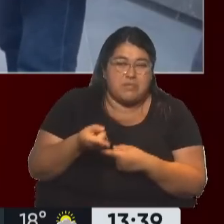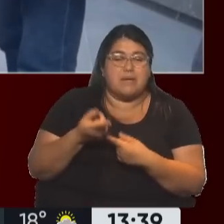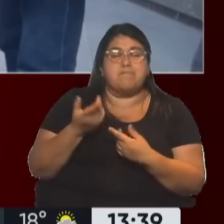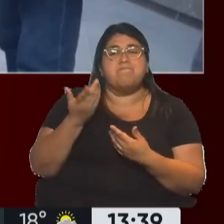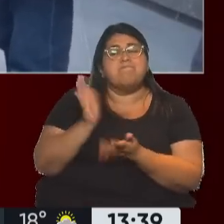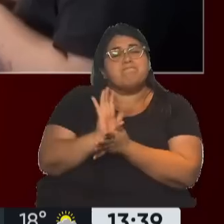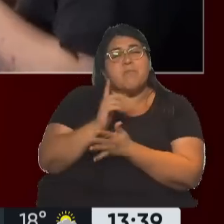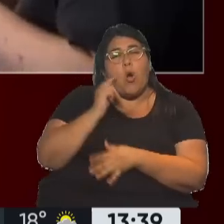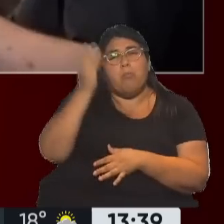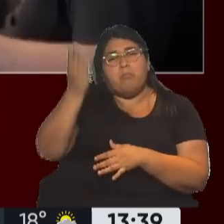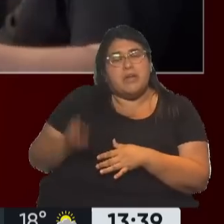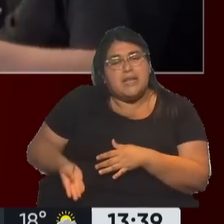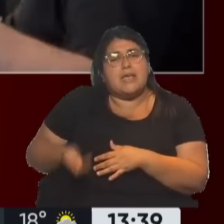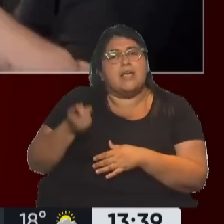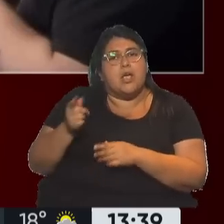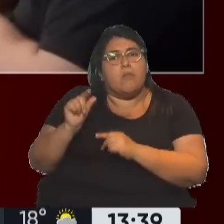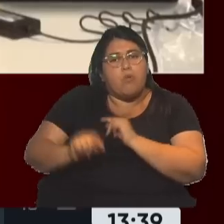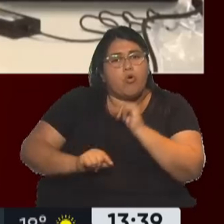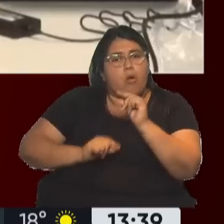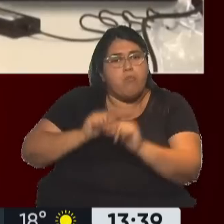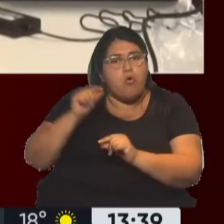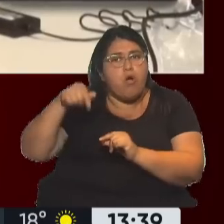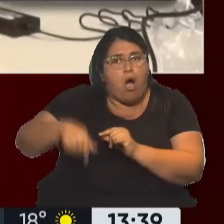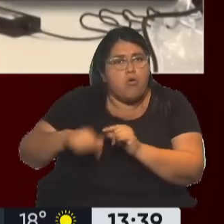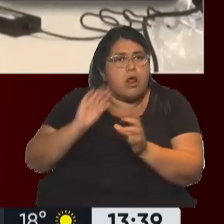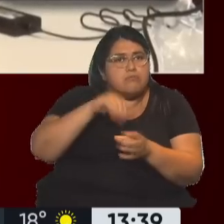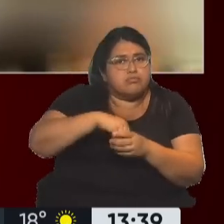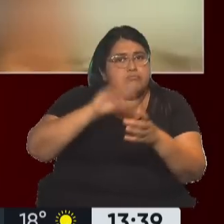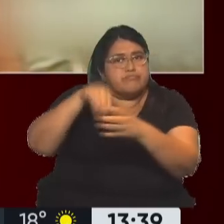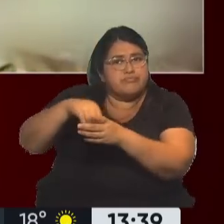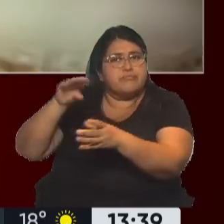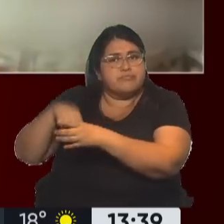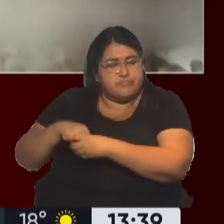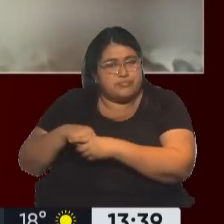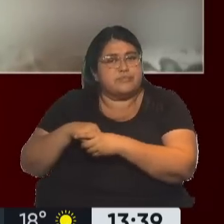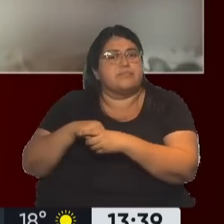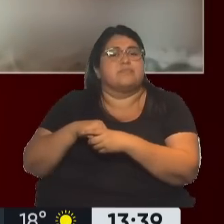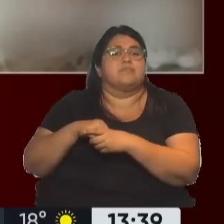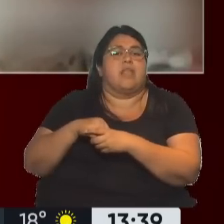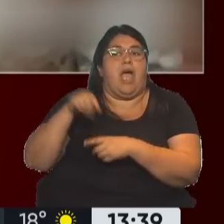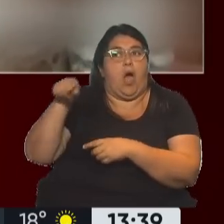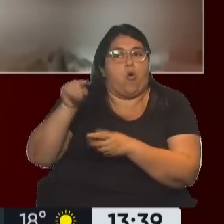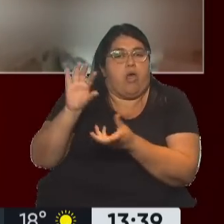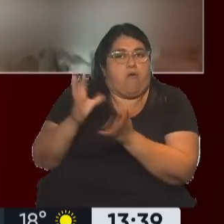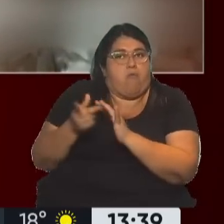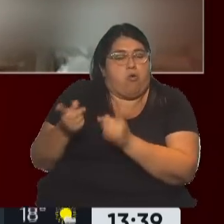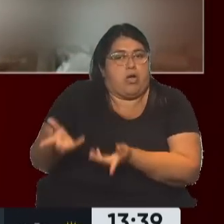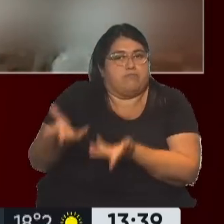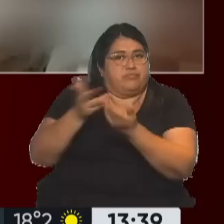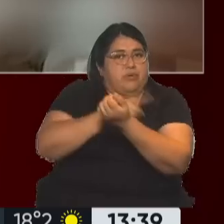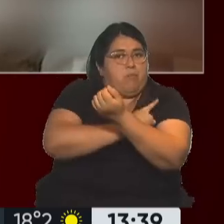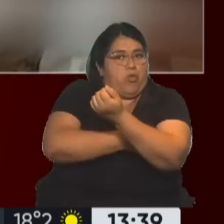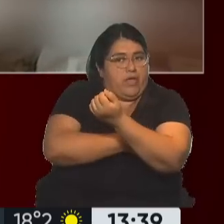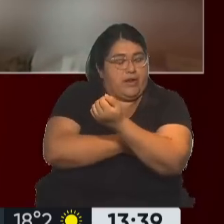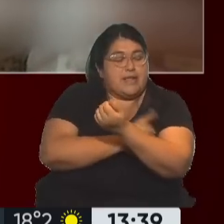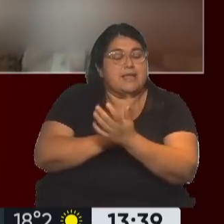figura que va acaparando efectivamente a partir de la información a la cual accedemos un poder cada vez más importante y que